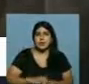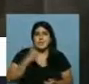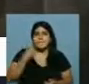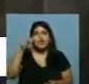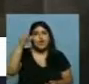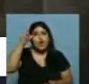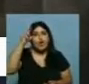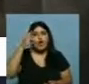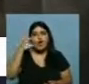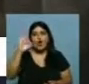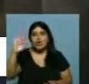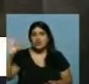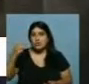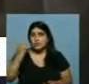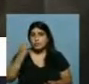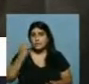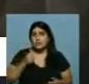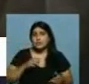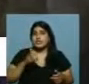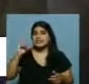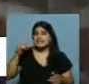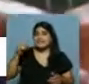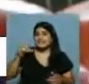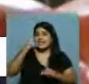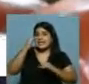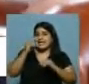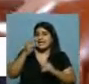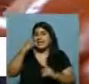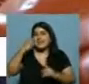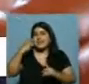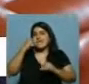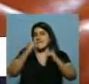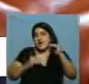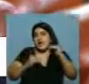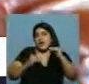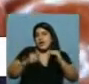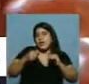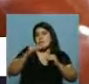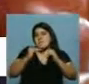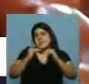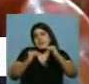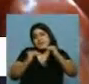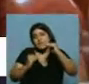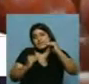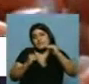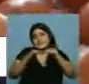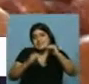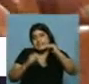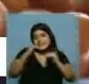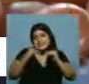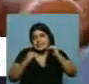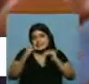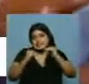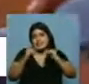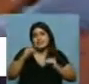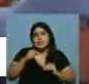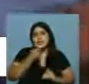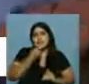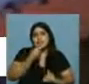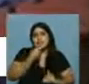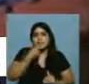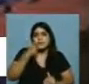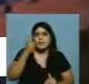Sí, sí. Hay días que baja y un poco más, un poco menos, ahí se mantiene. ¿Y para el kilo cuánto? Y más